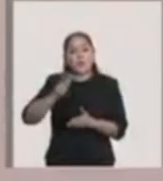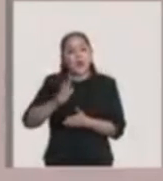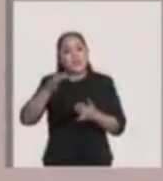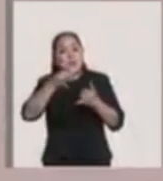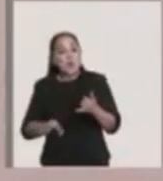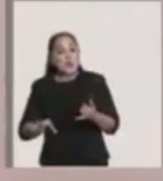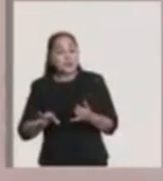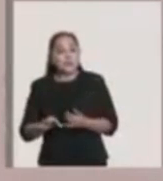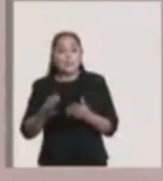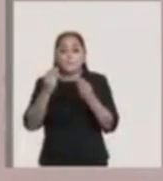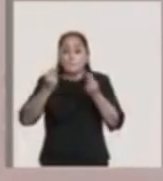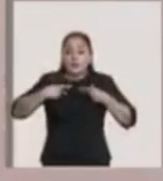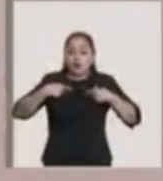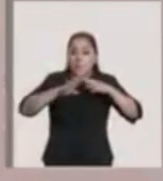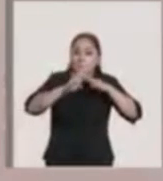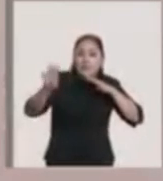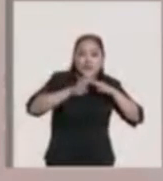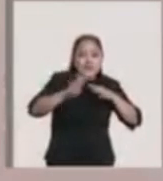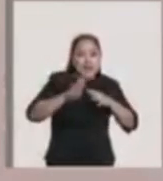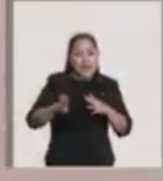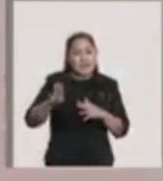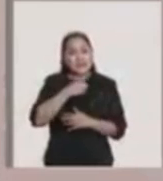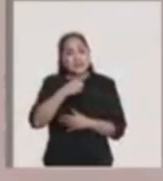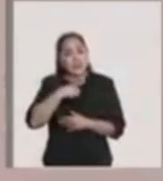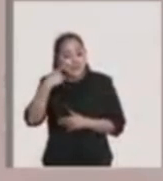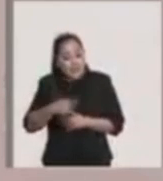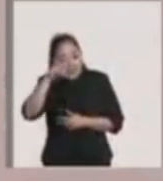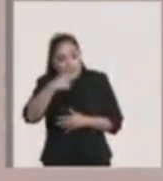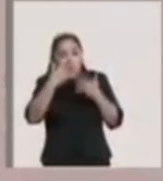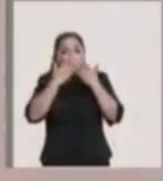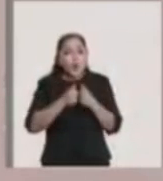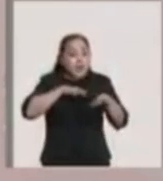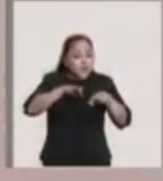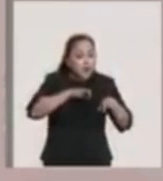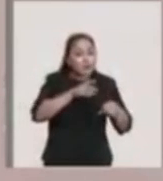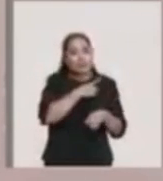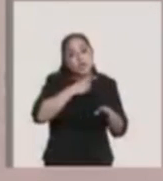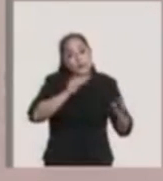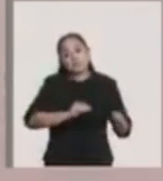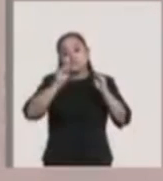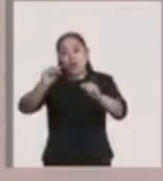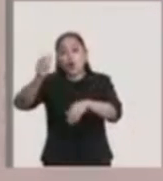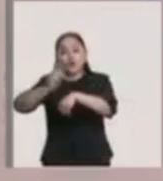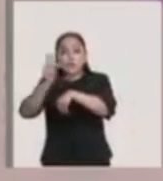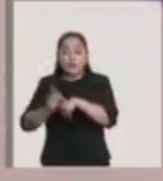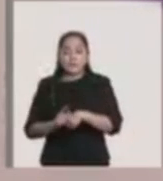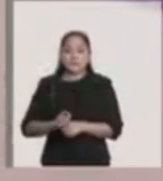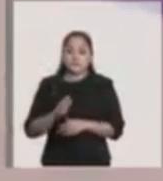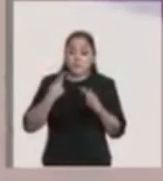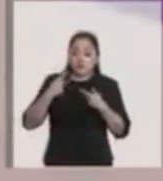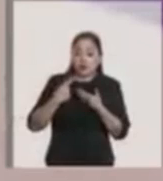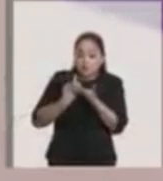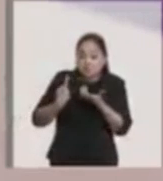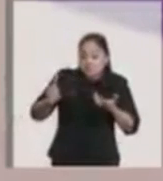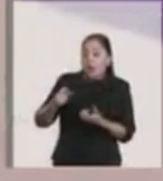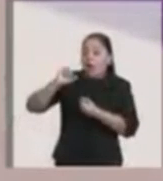con los millones de migrantes que tienen que salir del país porque aquí no encuentran oportunidades, con los excluidos porque